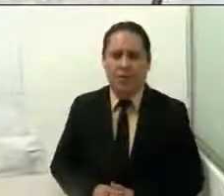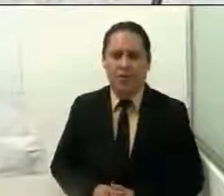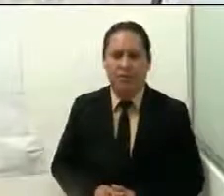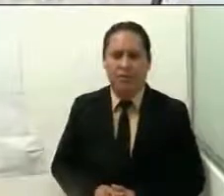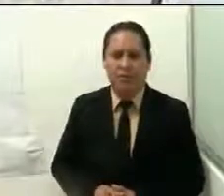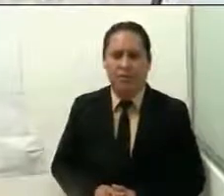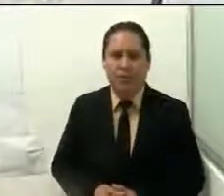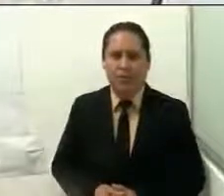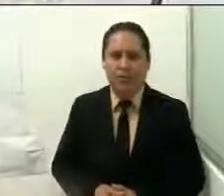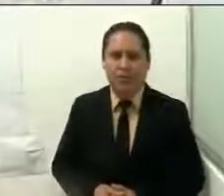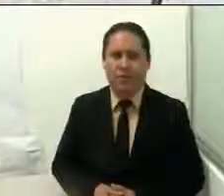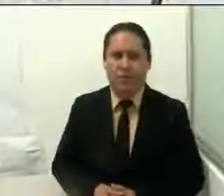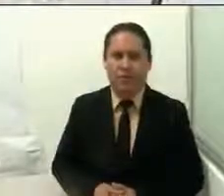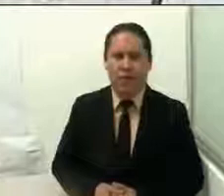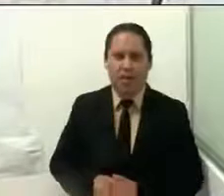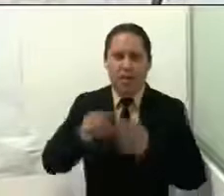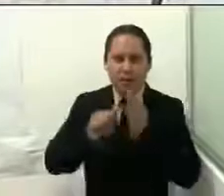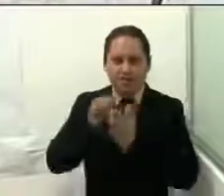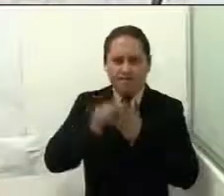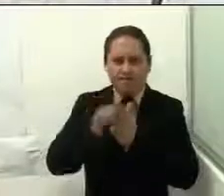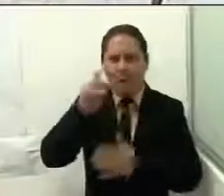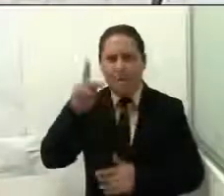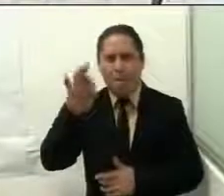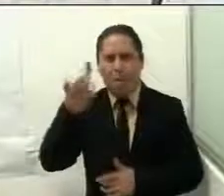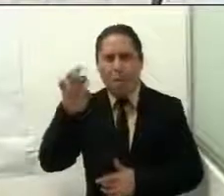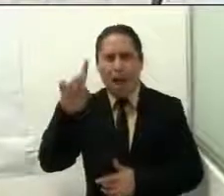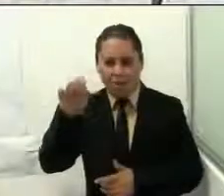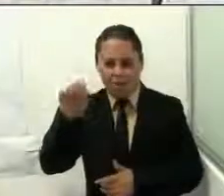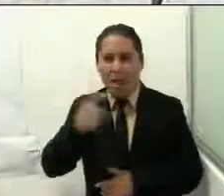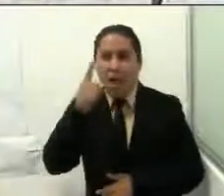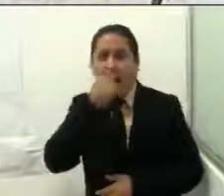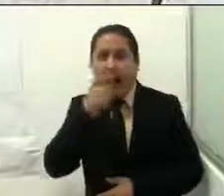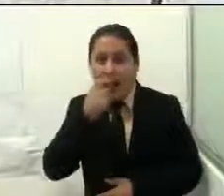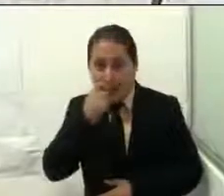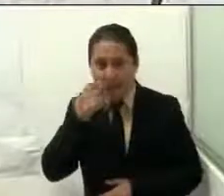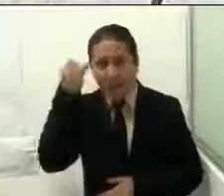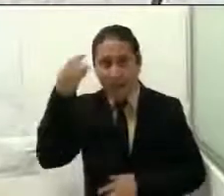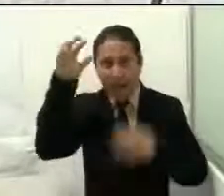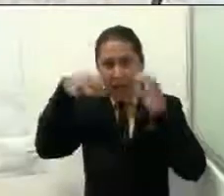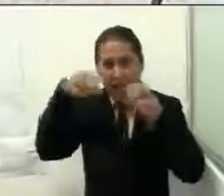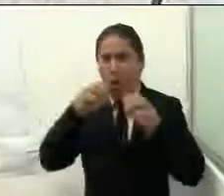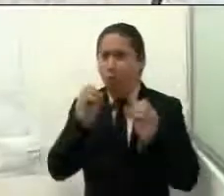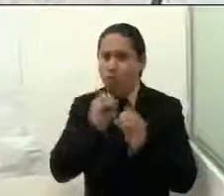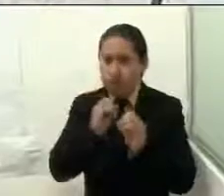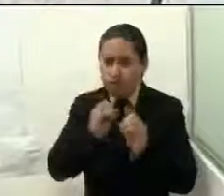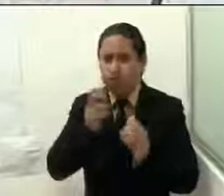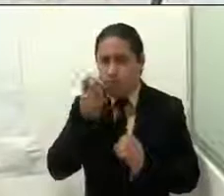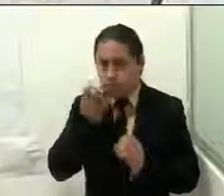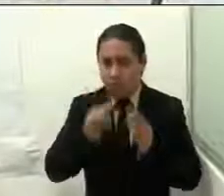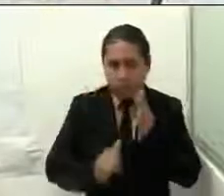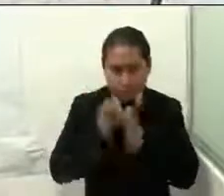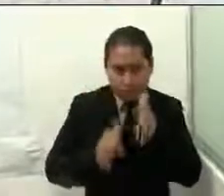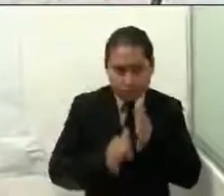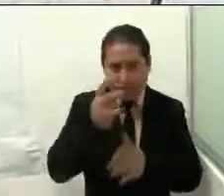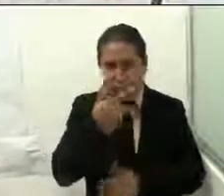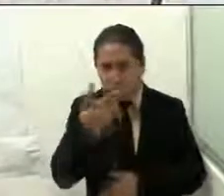infraestructura pecuaria para apoyar el abasto de agua en época de estiaje se apoyó la construcción de